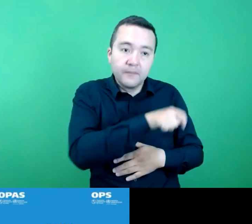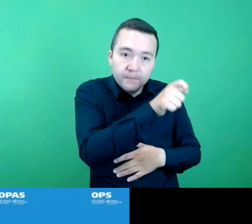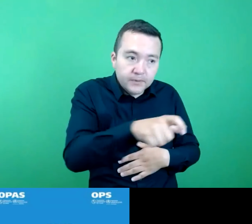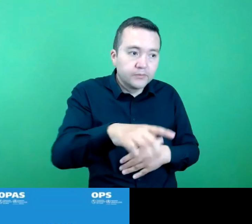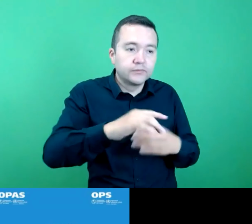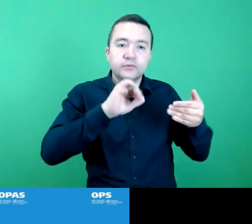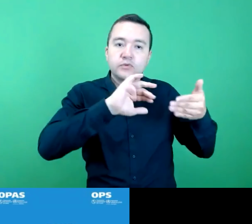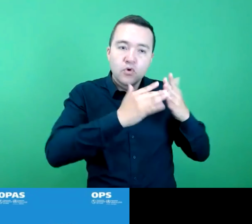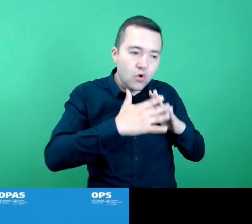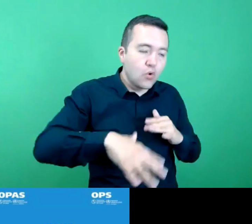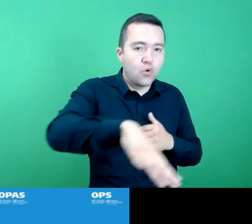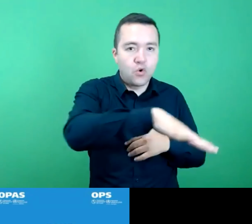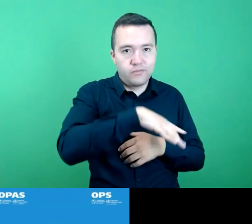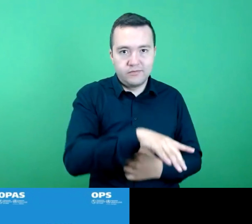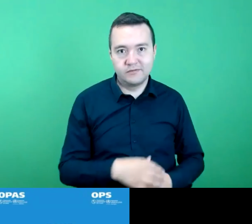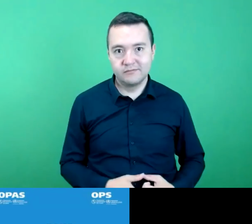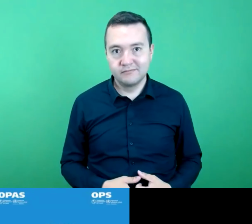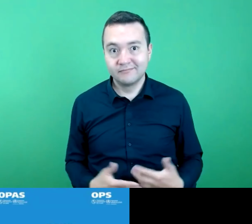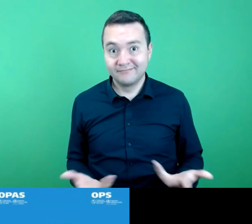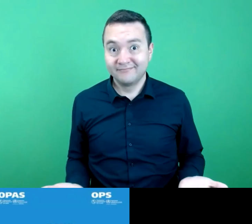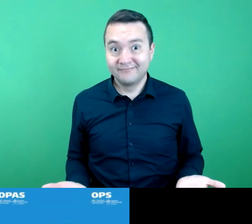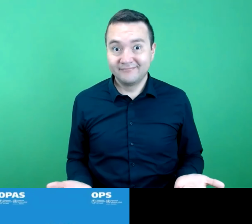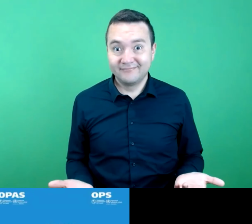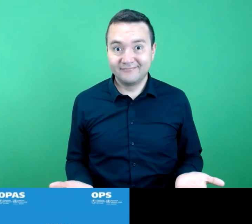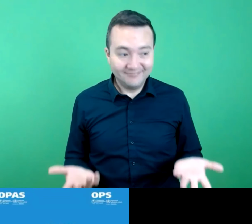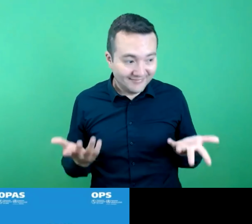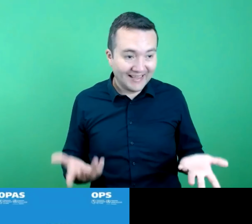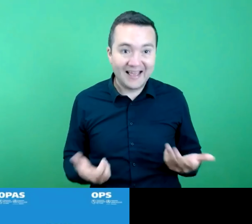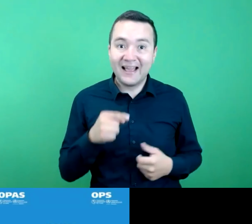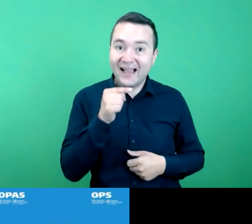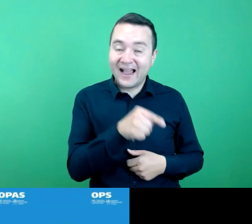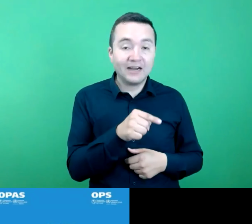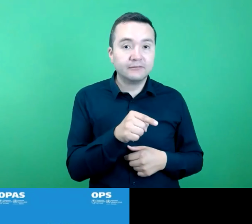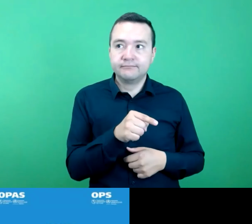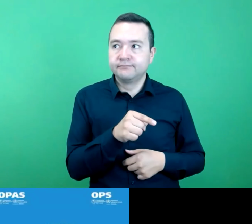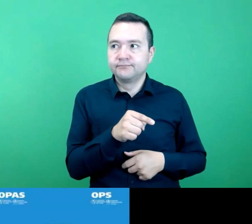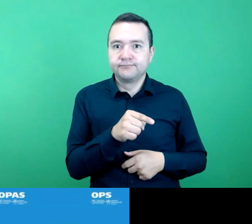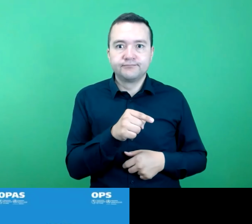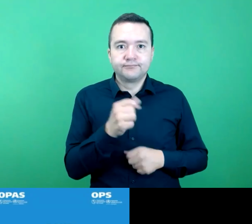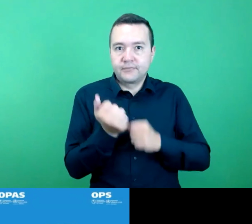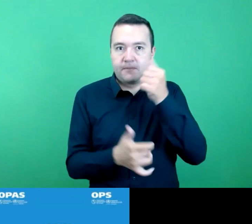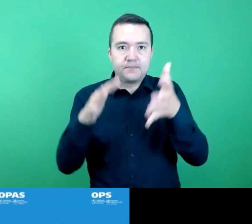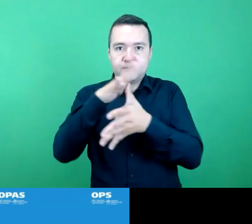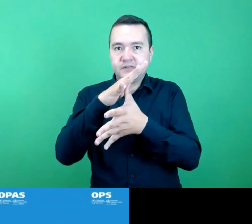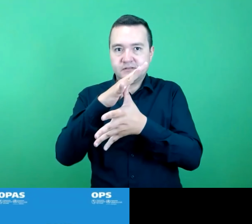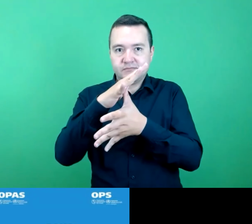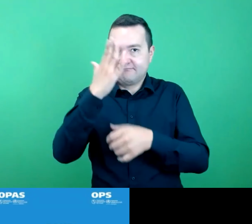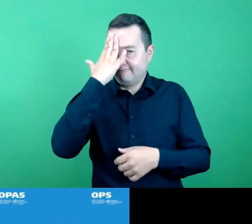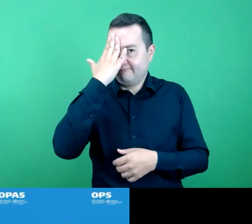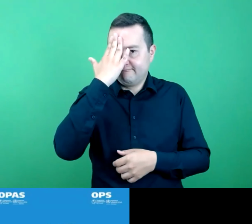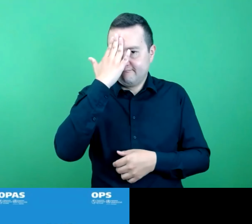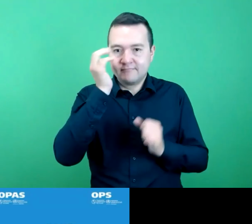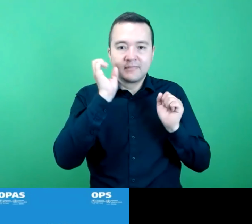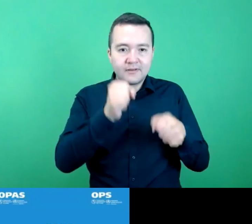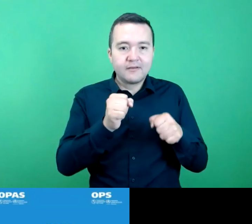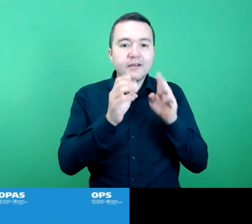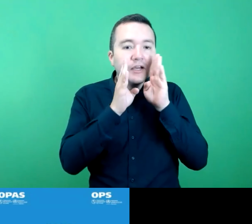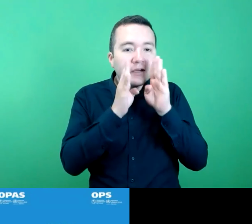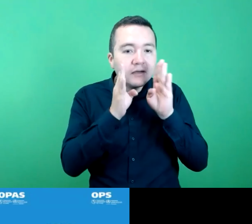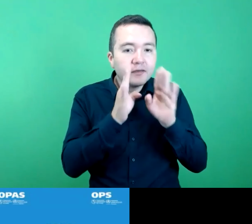comunidades. Estos cimientos son esenciales para brindar una atención de